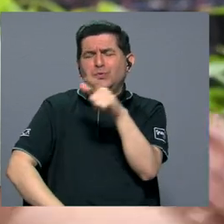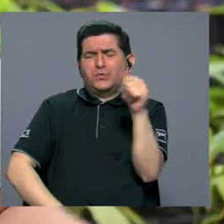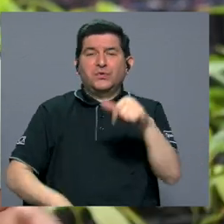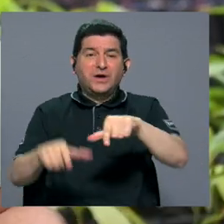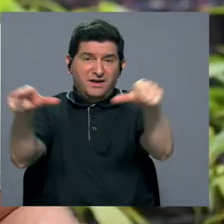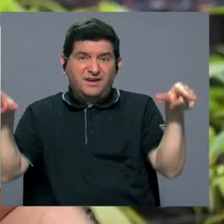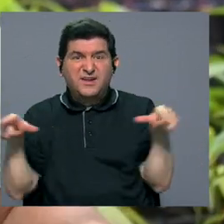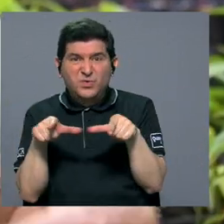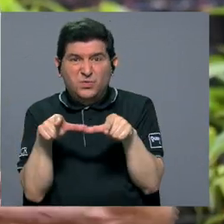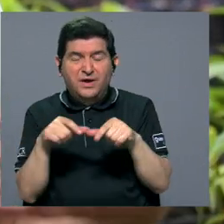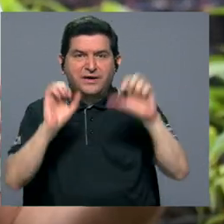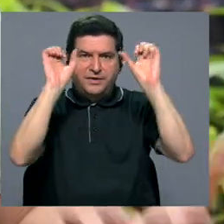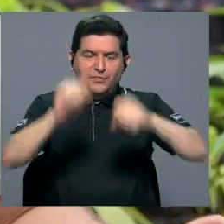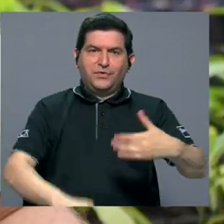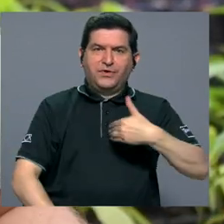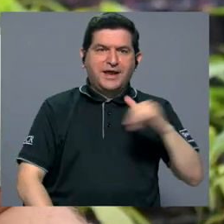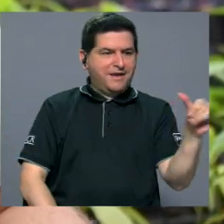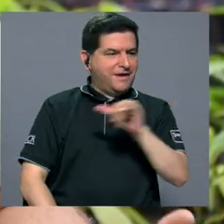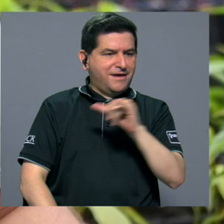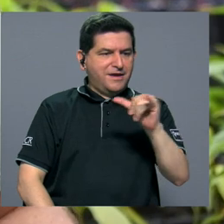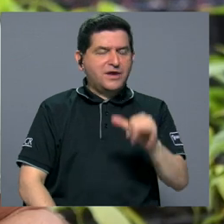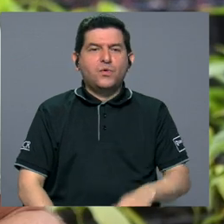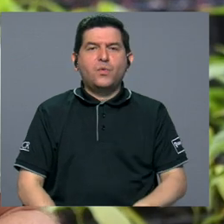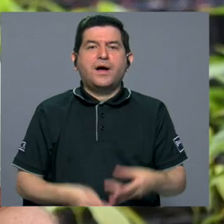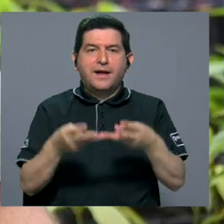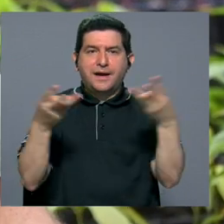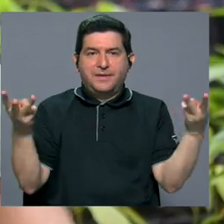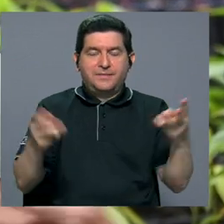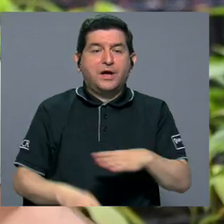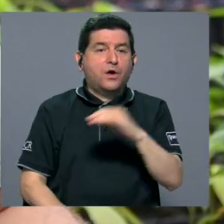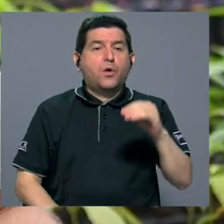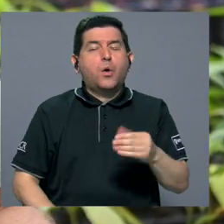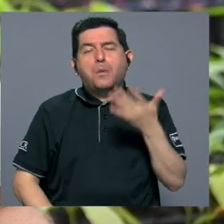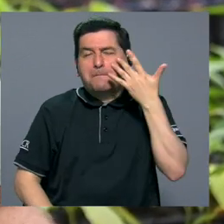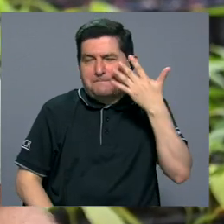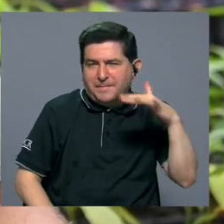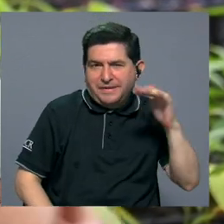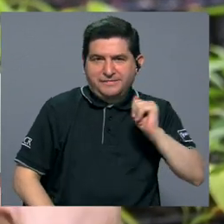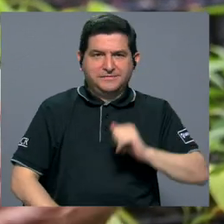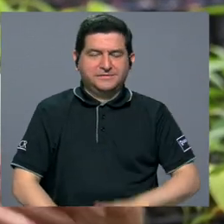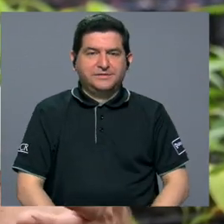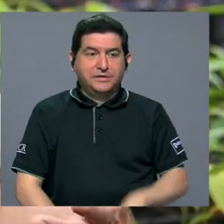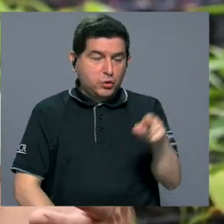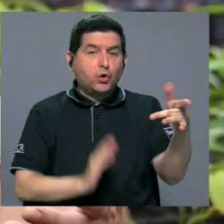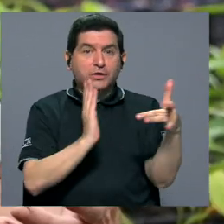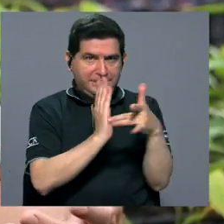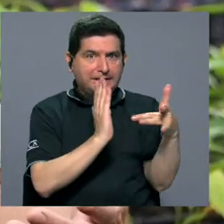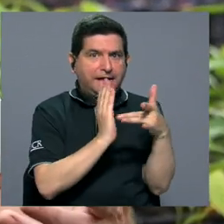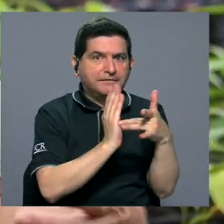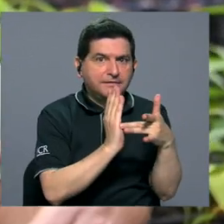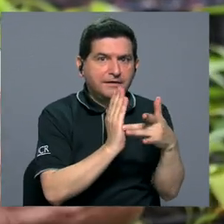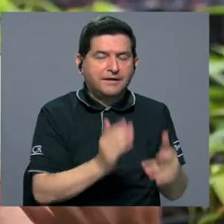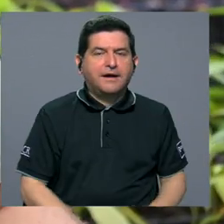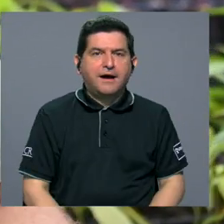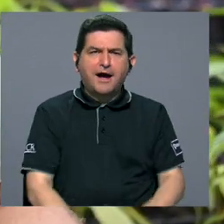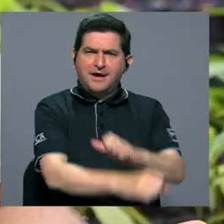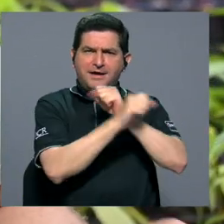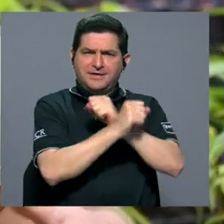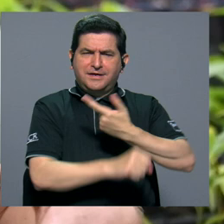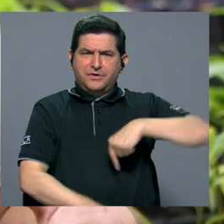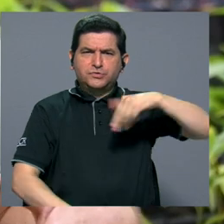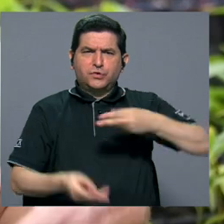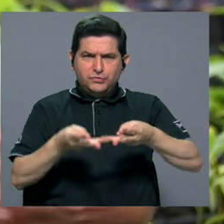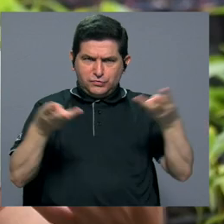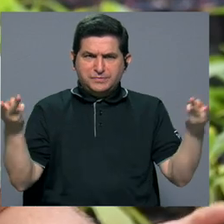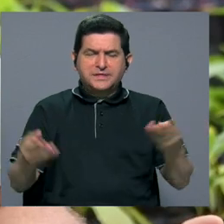nivel de campo, ¿verdad?, para obtener el mismo material o algo similar. Con esta técnica nos garantizamos tener